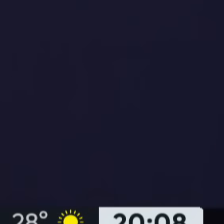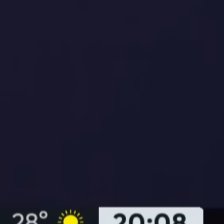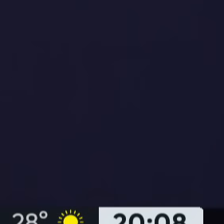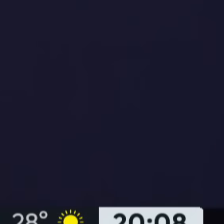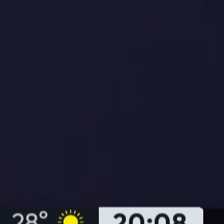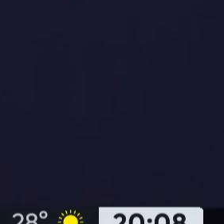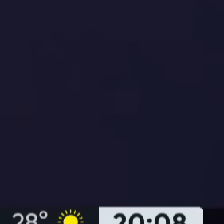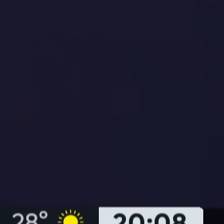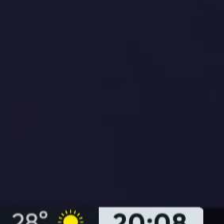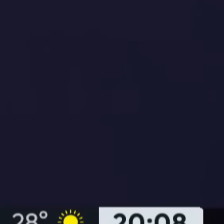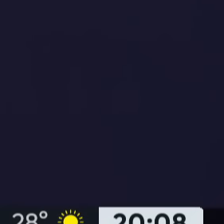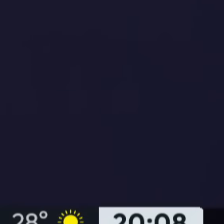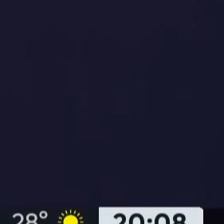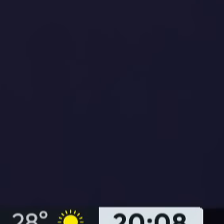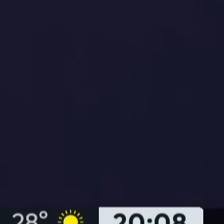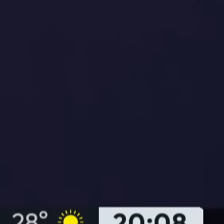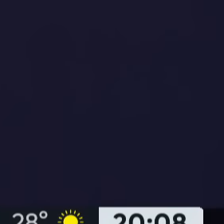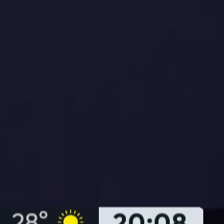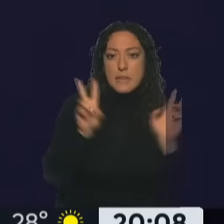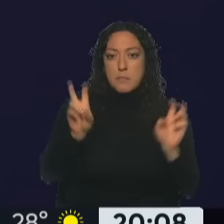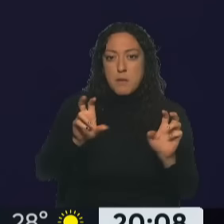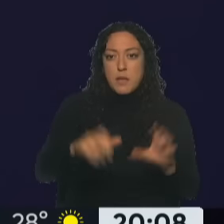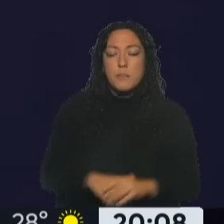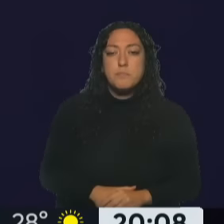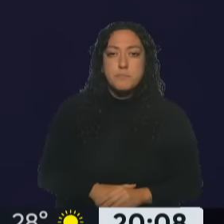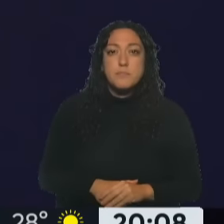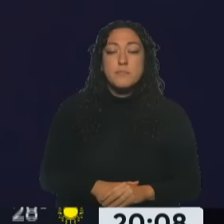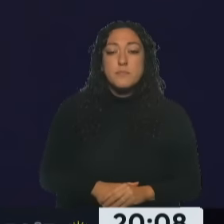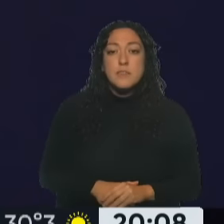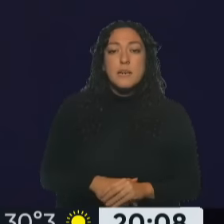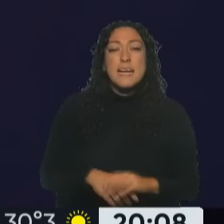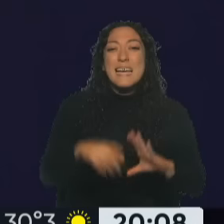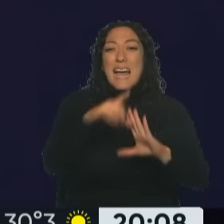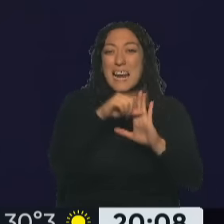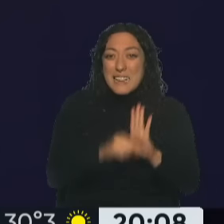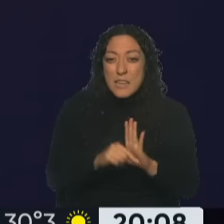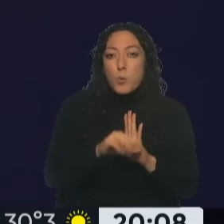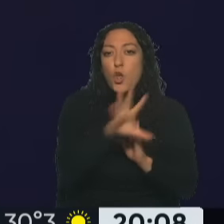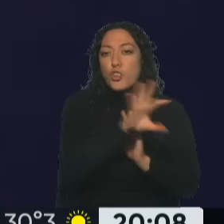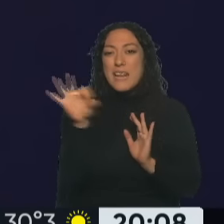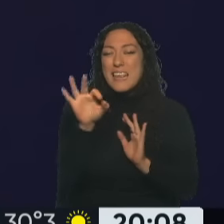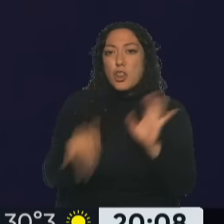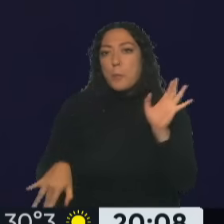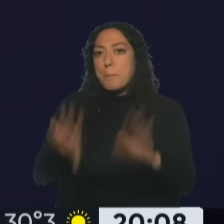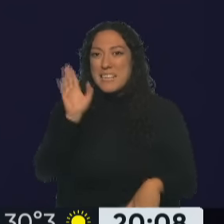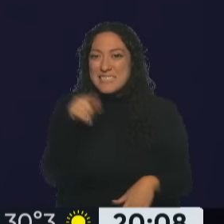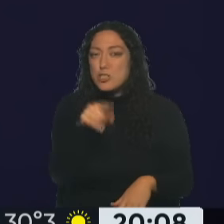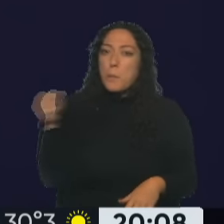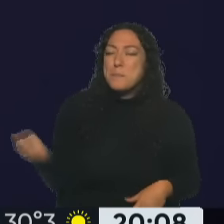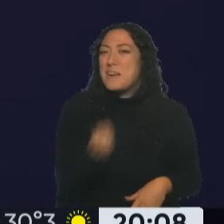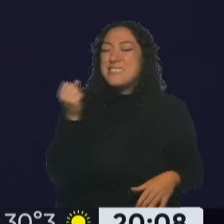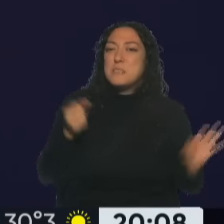más importante de la ley si que son estos más de 500 artículos